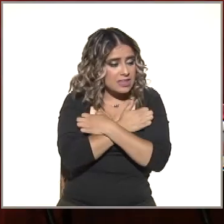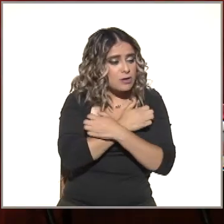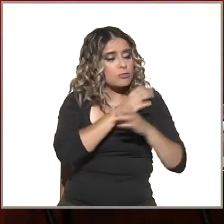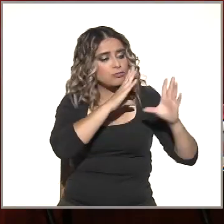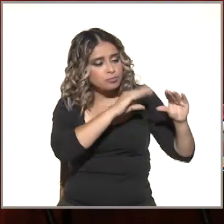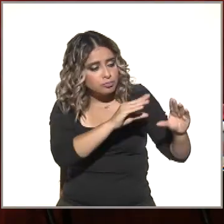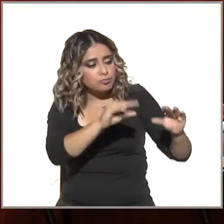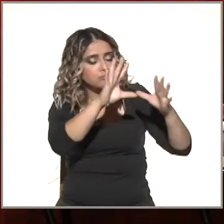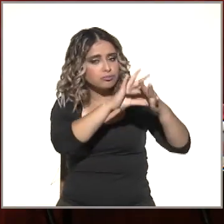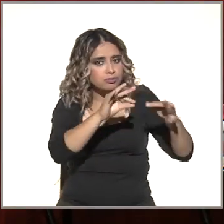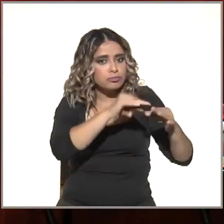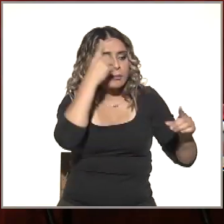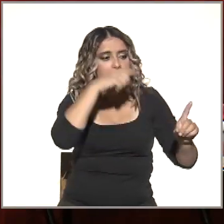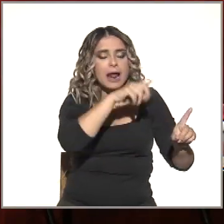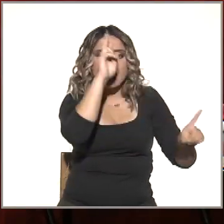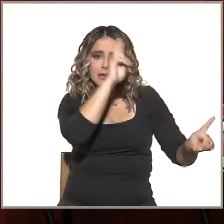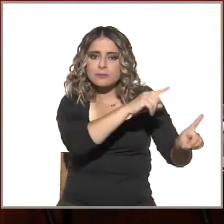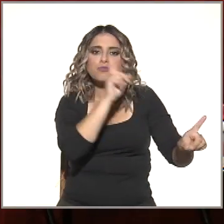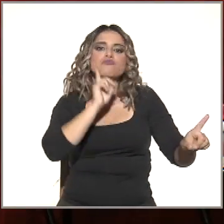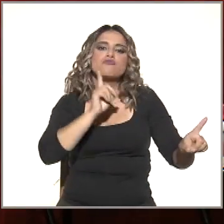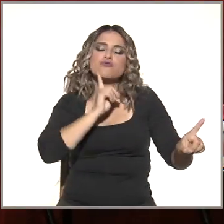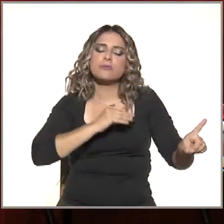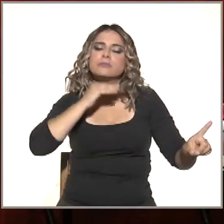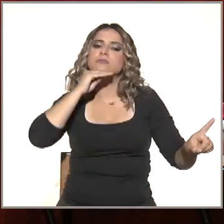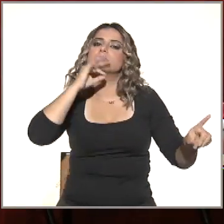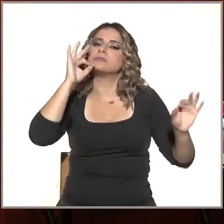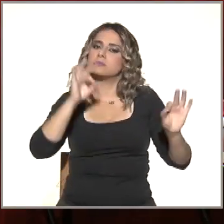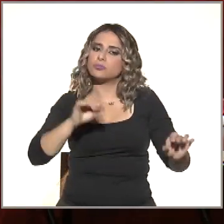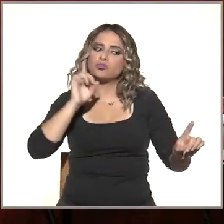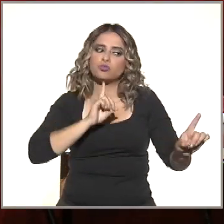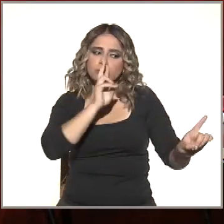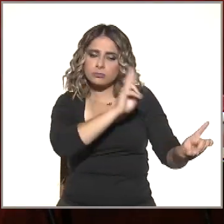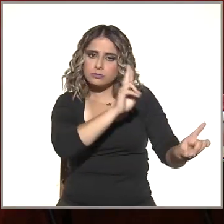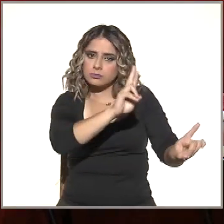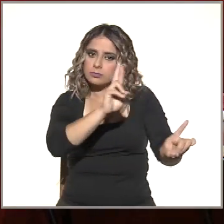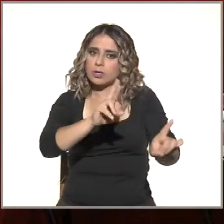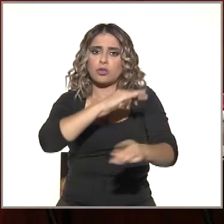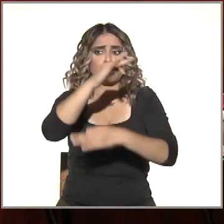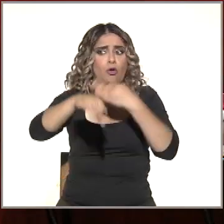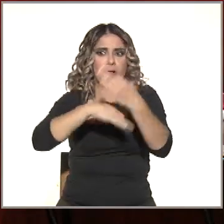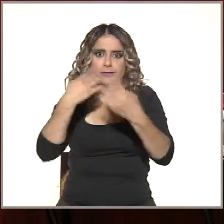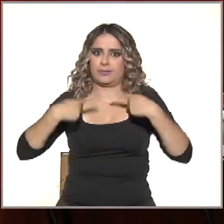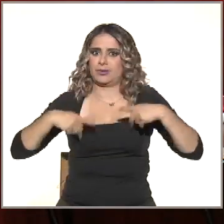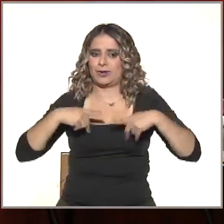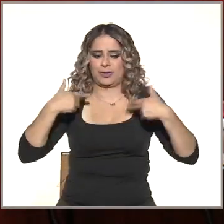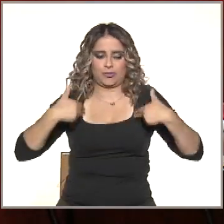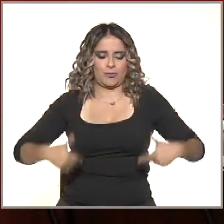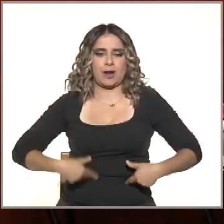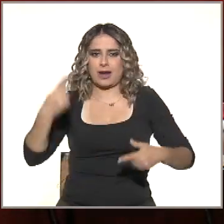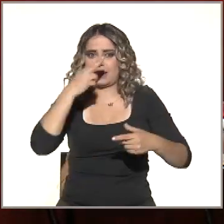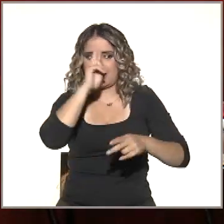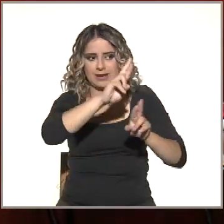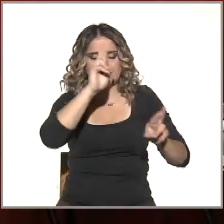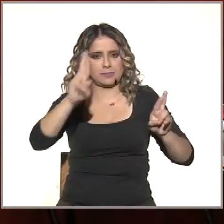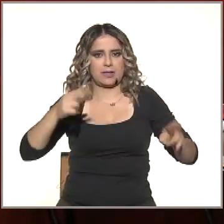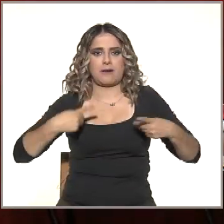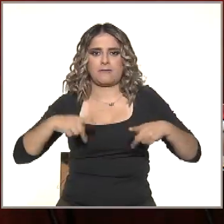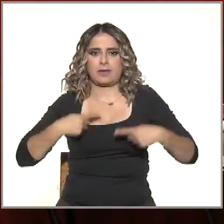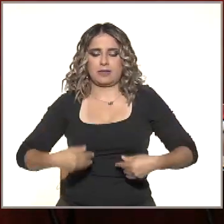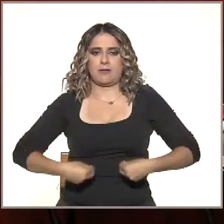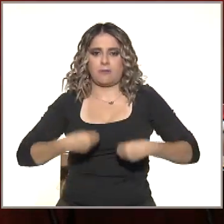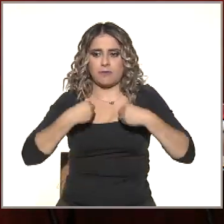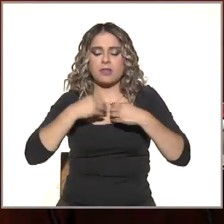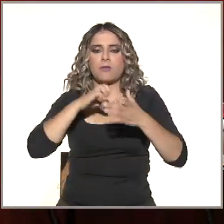la dignidad de las mujeres, respetar la dignidad de todos los seres humanos, también la dignidad de los